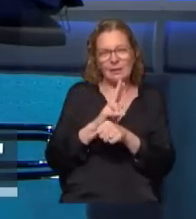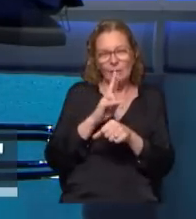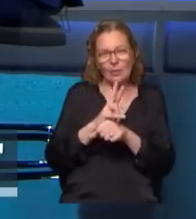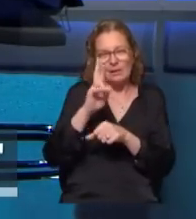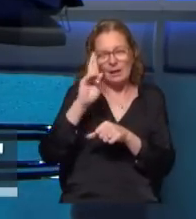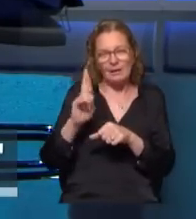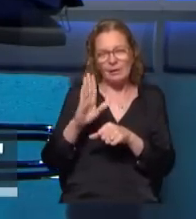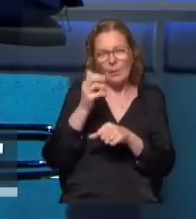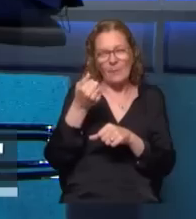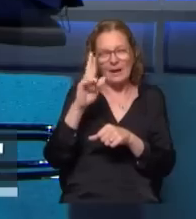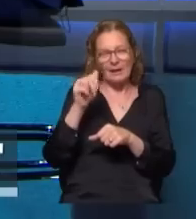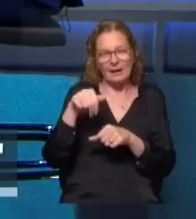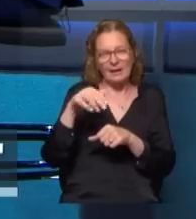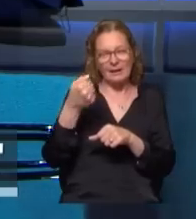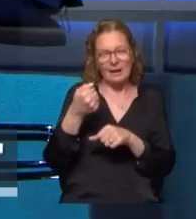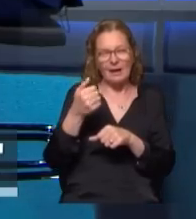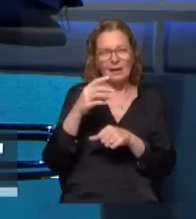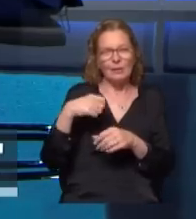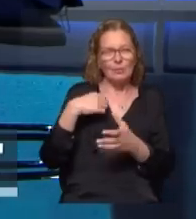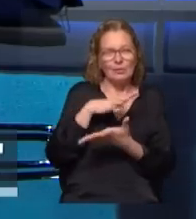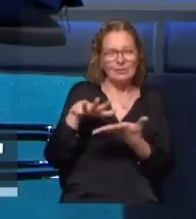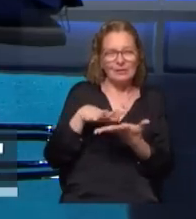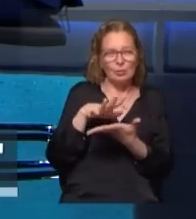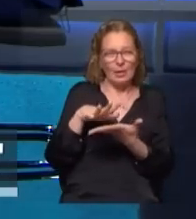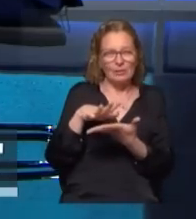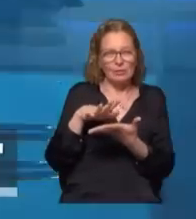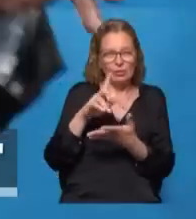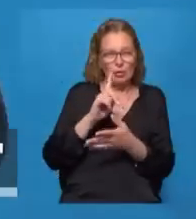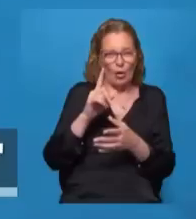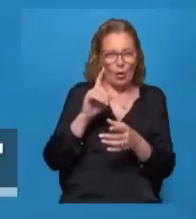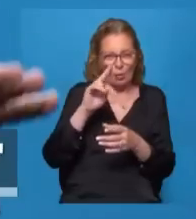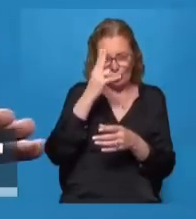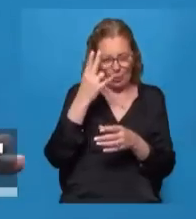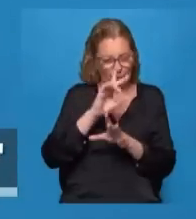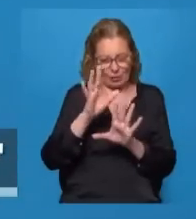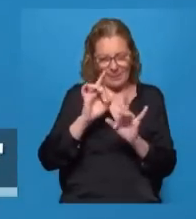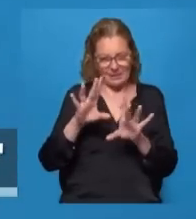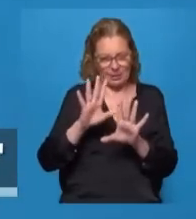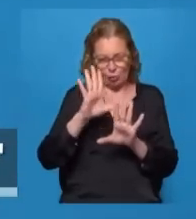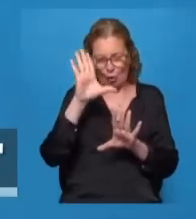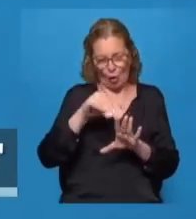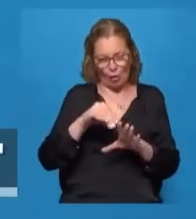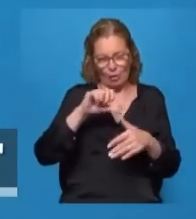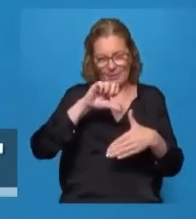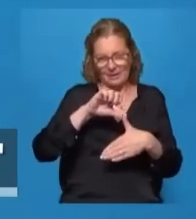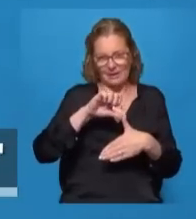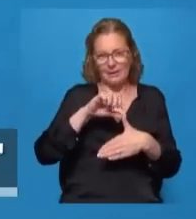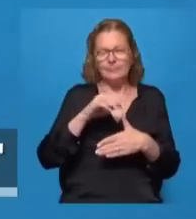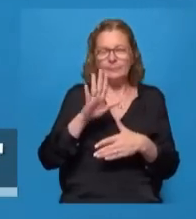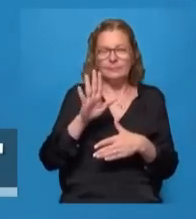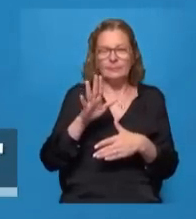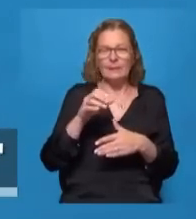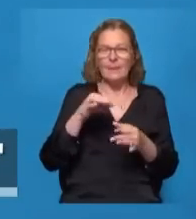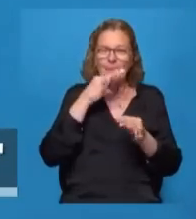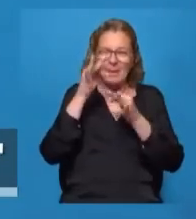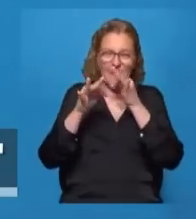porque tien en el río Paraná tiene situaciones parecidas Esto no es un fenómeno solo de Uruguay eh pasa en todo en toda América y me